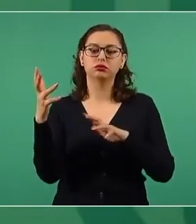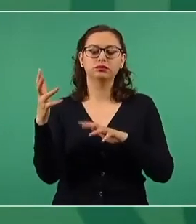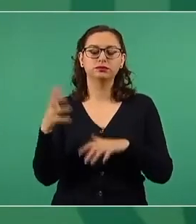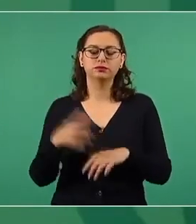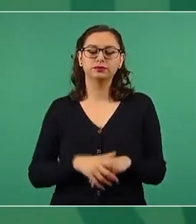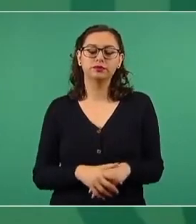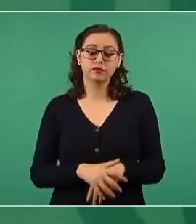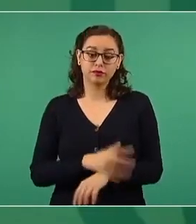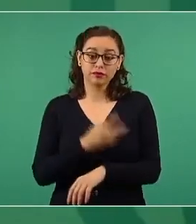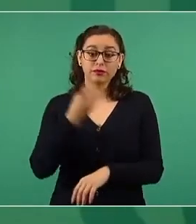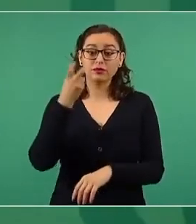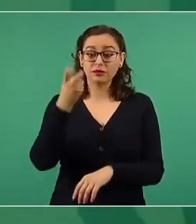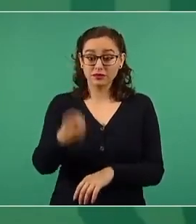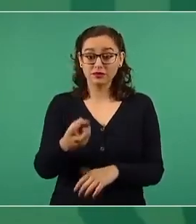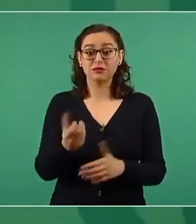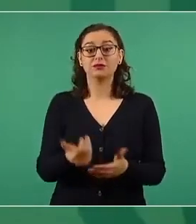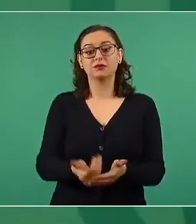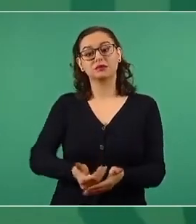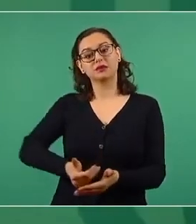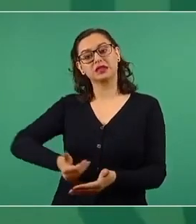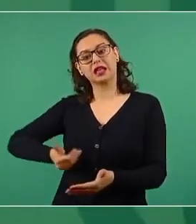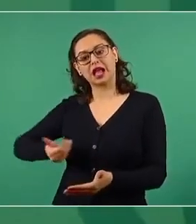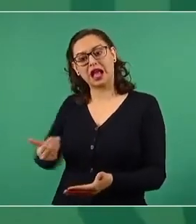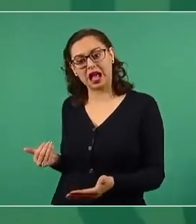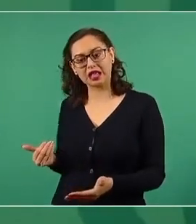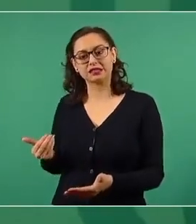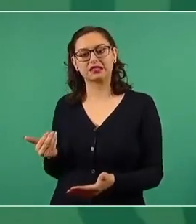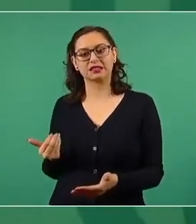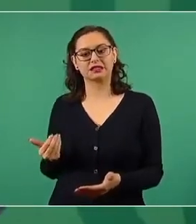Entonces, busquemos